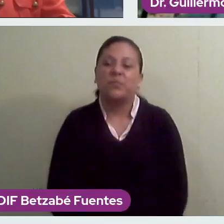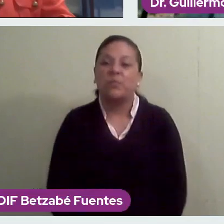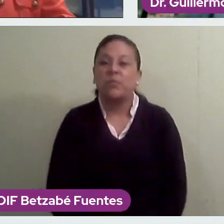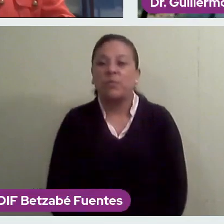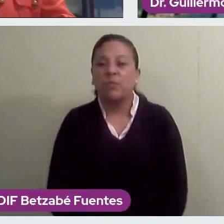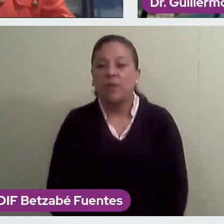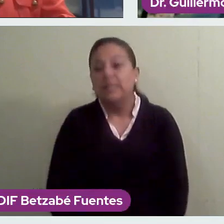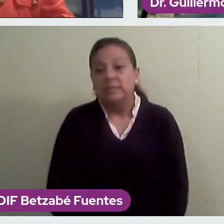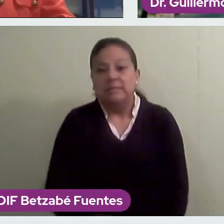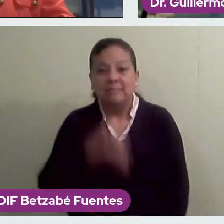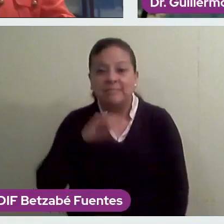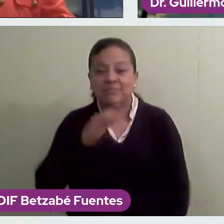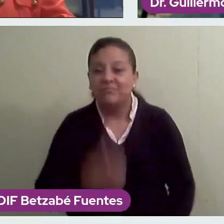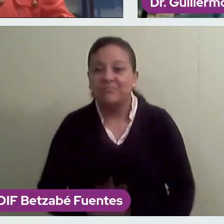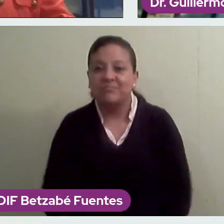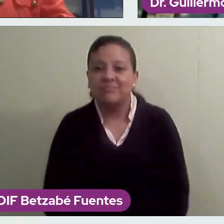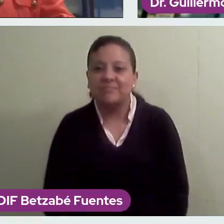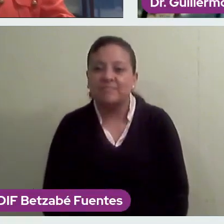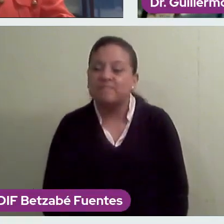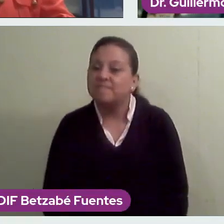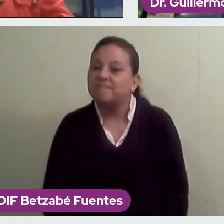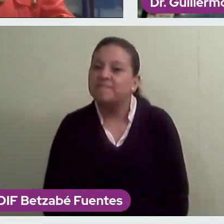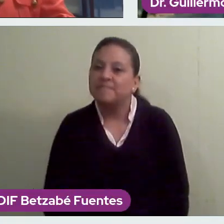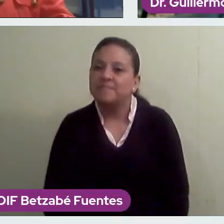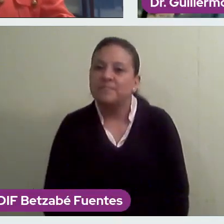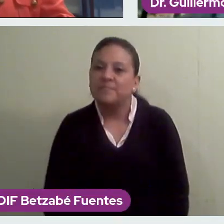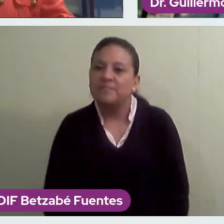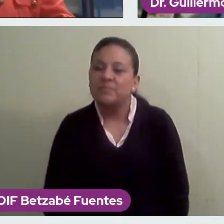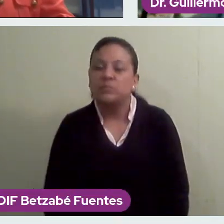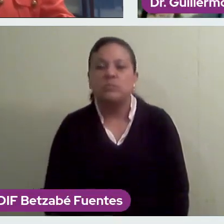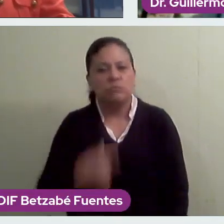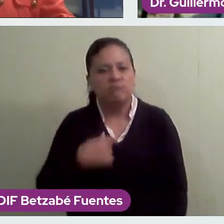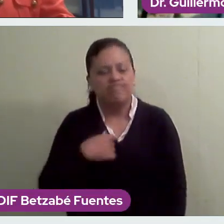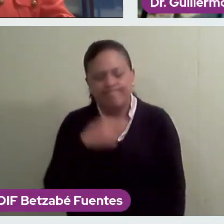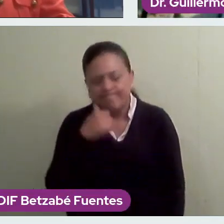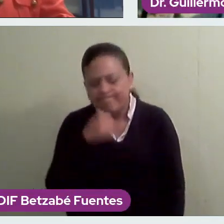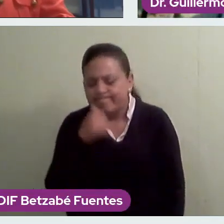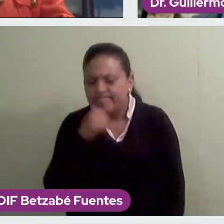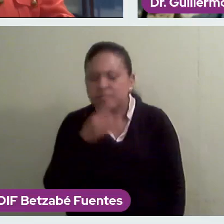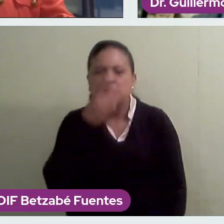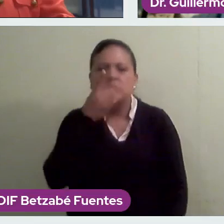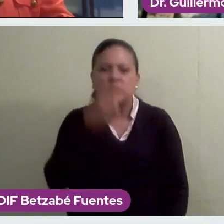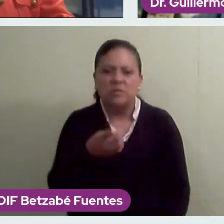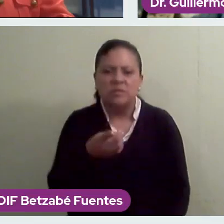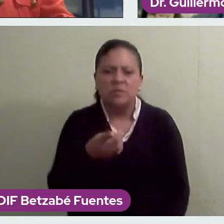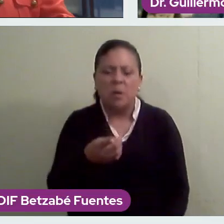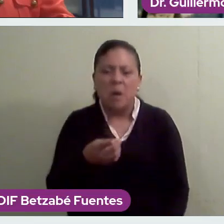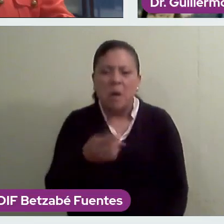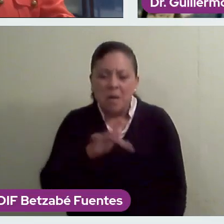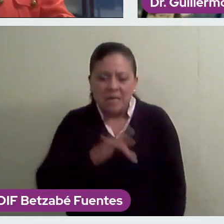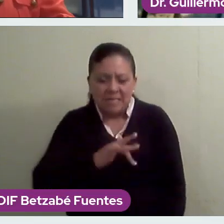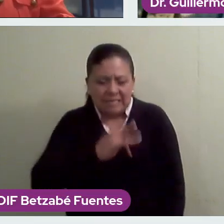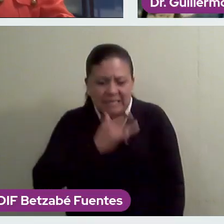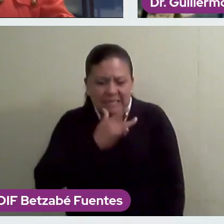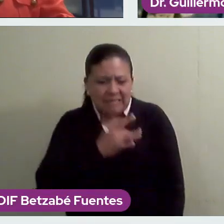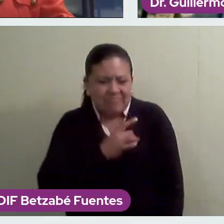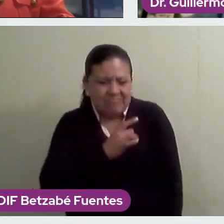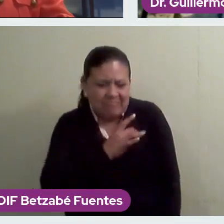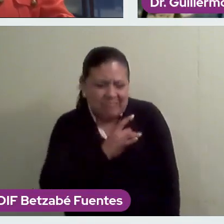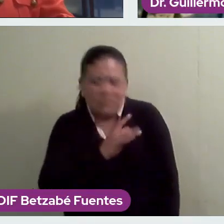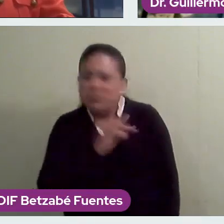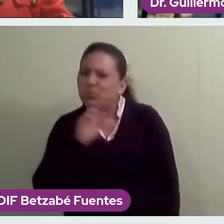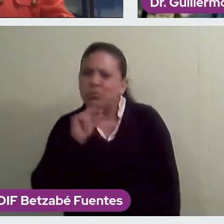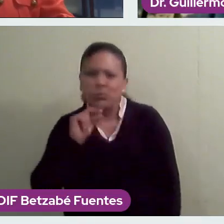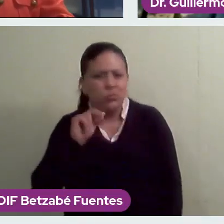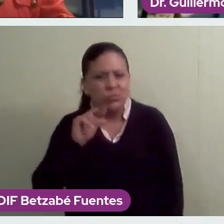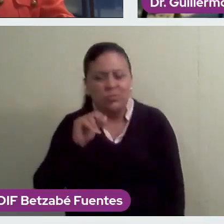Por supuesto, como siempre les menciono, no tengan miedo de buscar ayuda. No se trata de algo de una